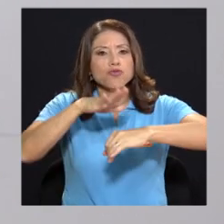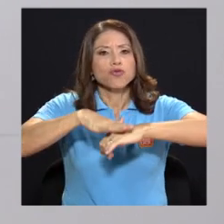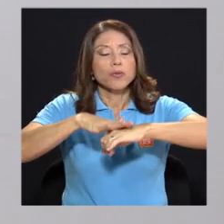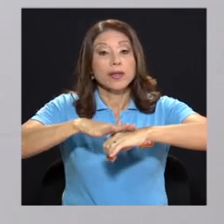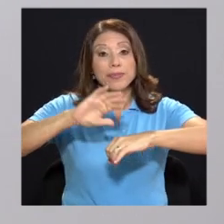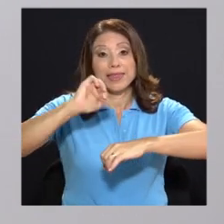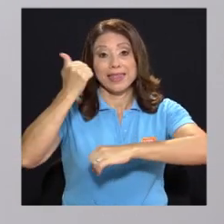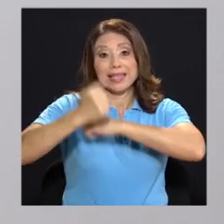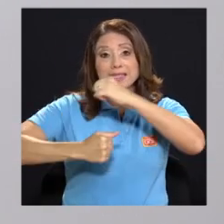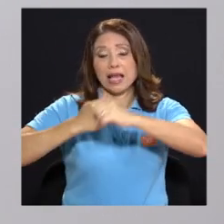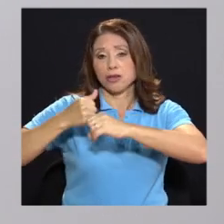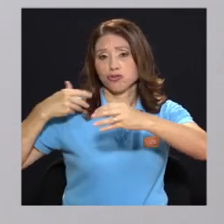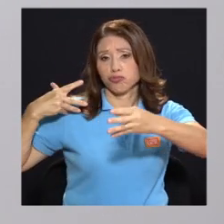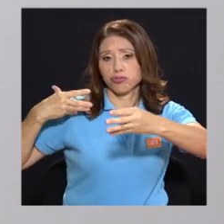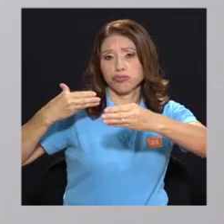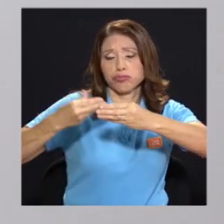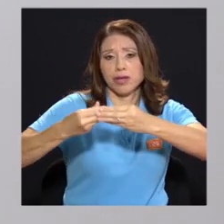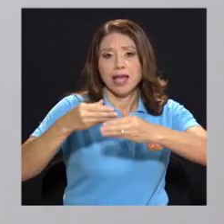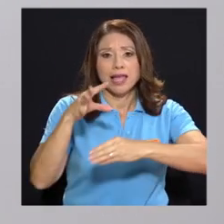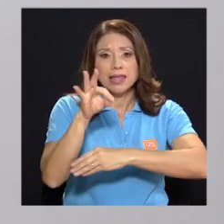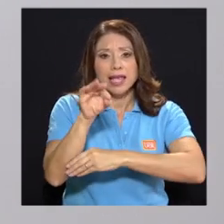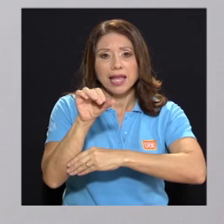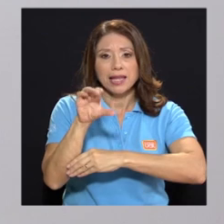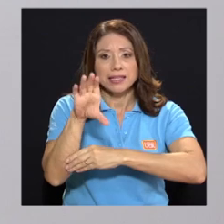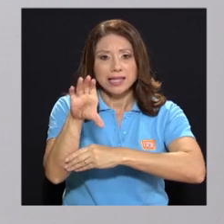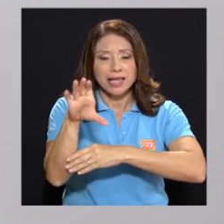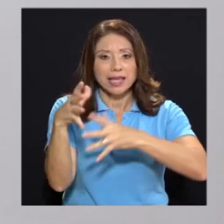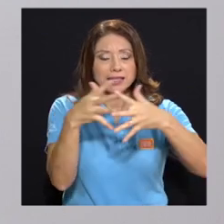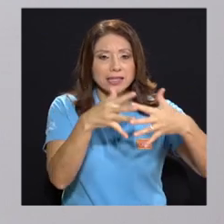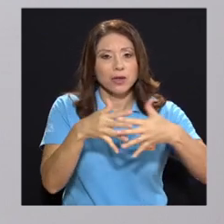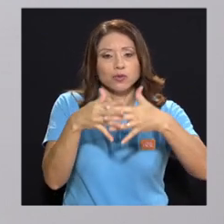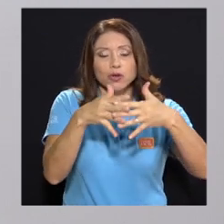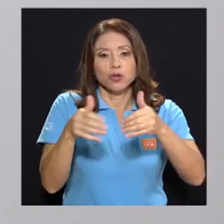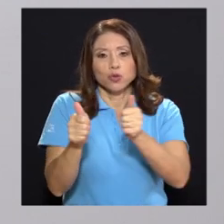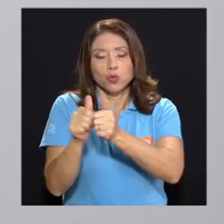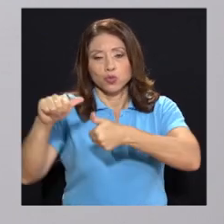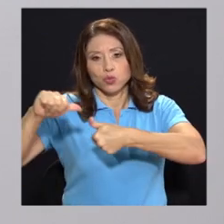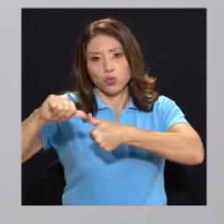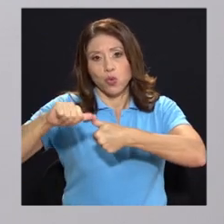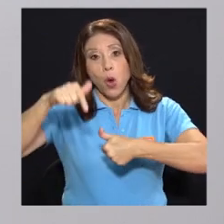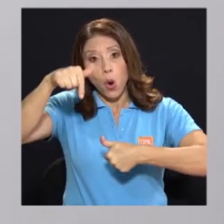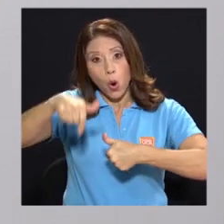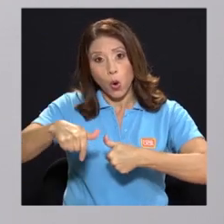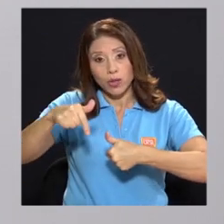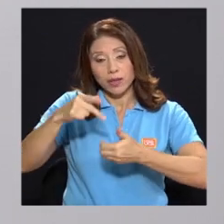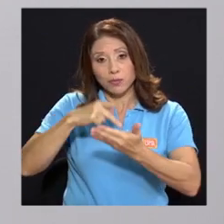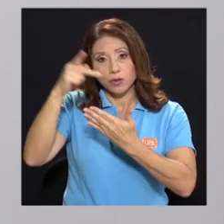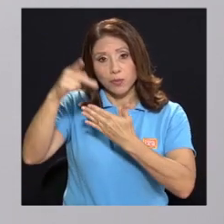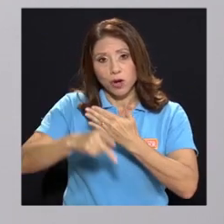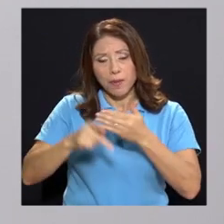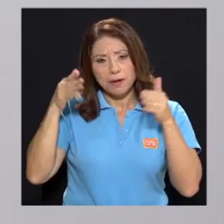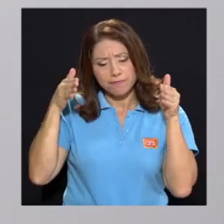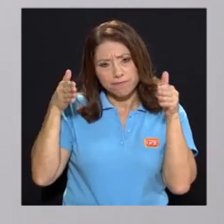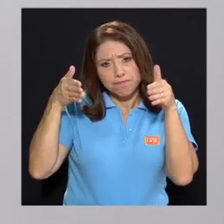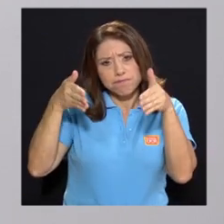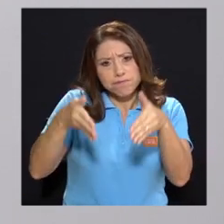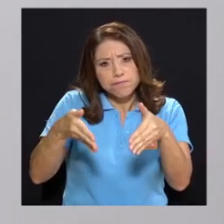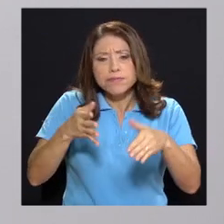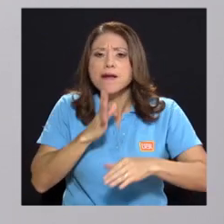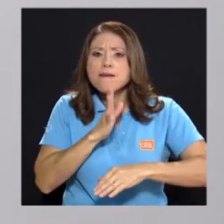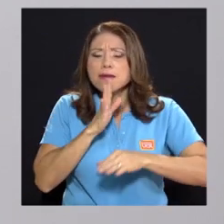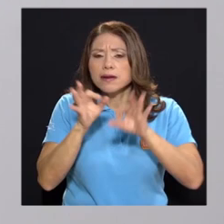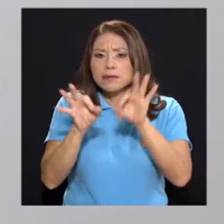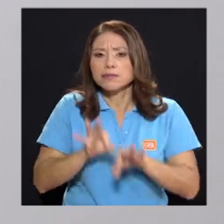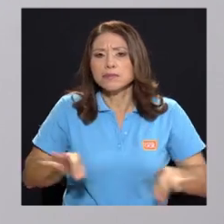del tlc entre estados unidos y centroamérica hoy tenemos el programa dedicado a tocar este